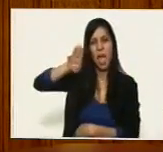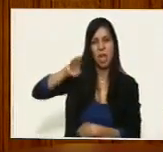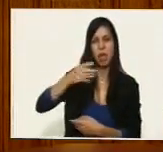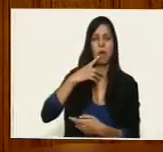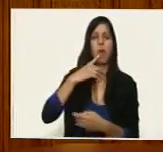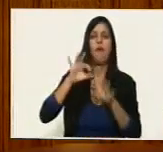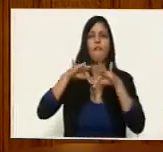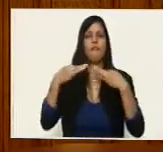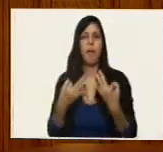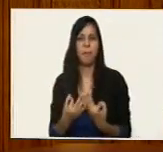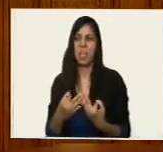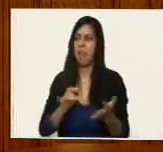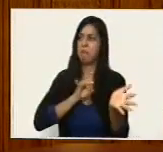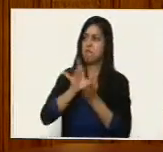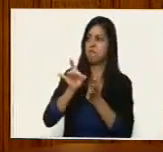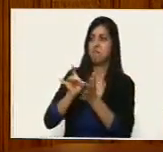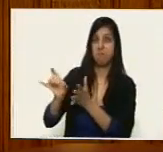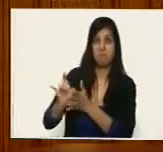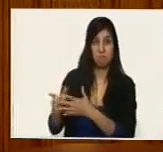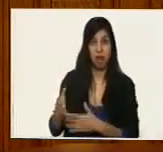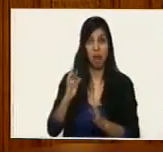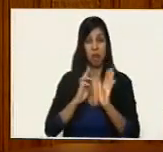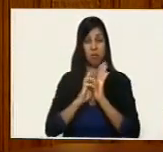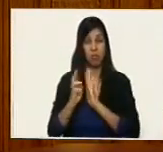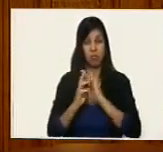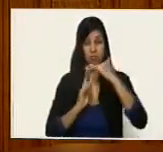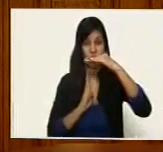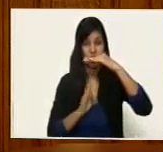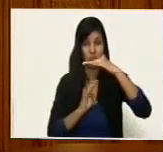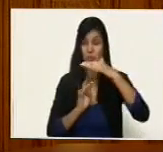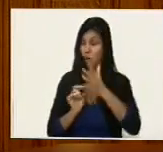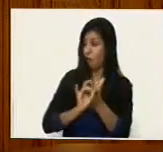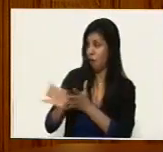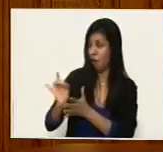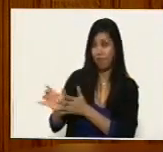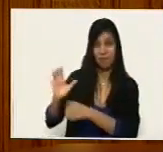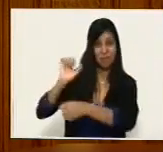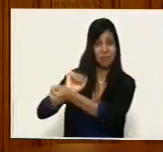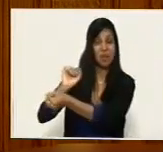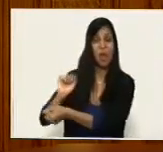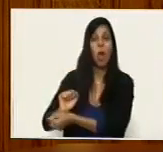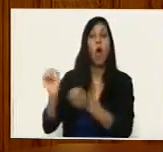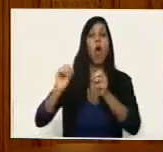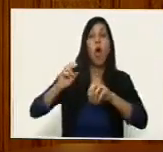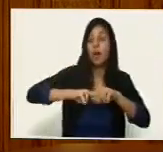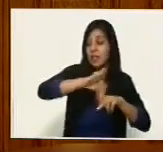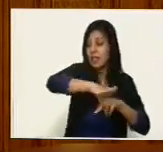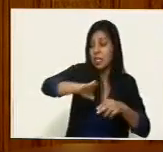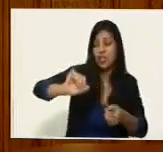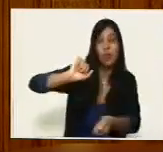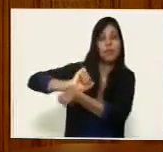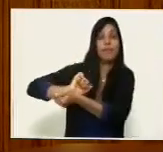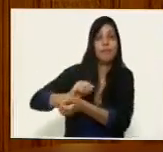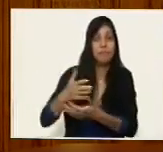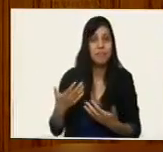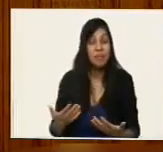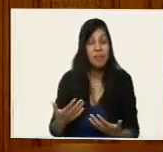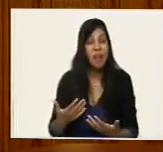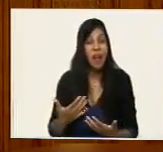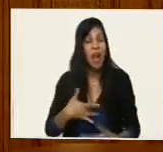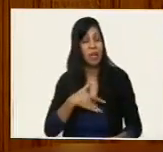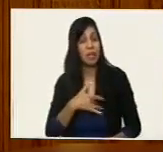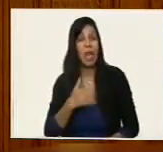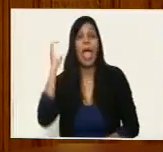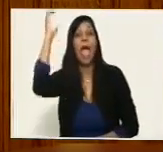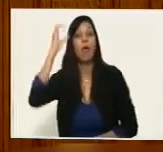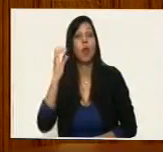los migrantes de los Estados Unidos, de poner prisioneros y enjaular niños. Frente a eso, ese liderazgo europeo